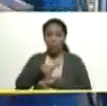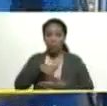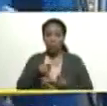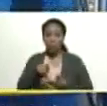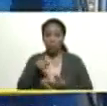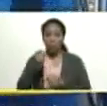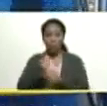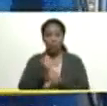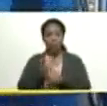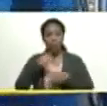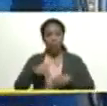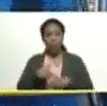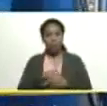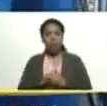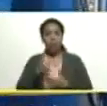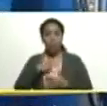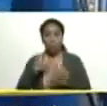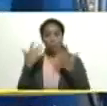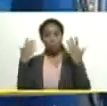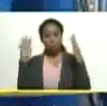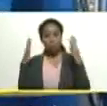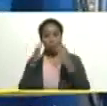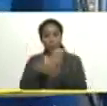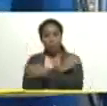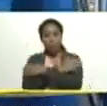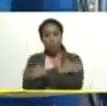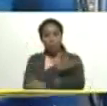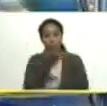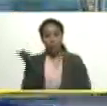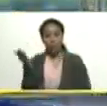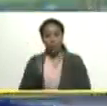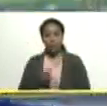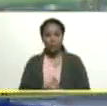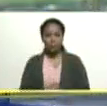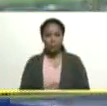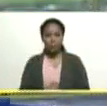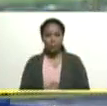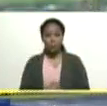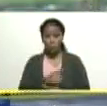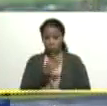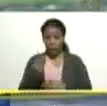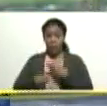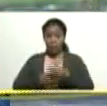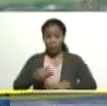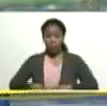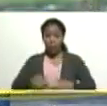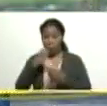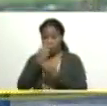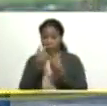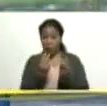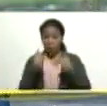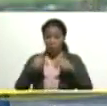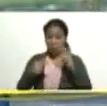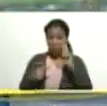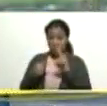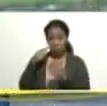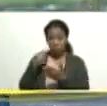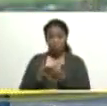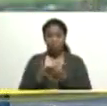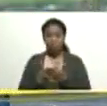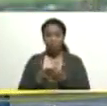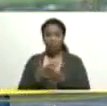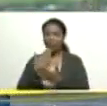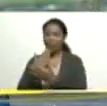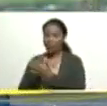aplaudo esa iniciativa y de verdad los felicito por el trabajo que se atrevieron a hacer y nos invitaron a acompañar. Bueno, muchas gracias a Marco